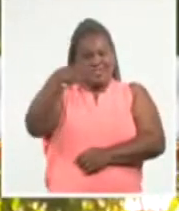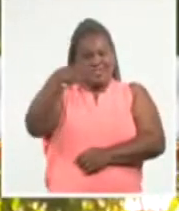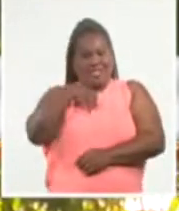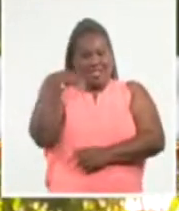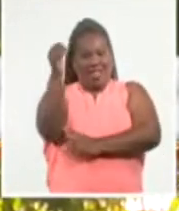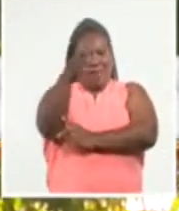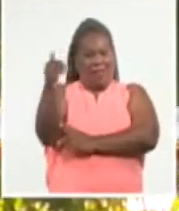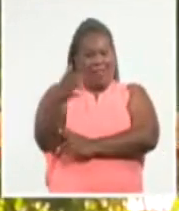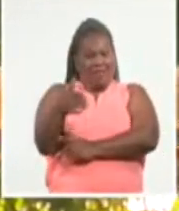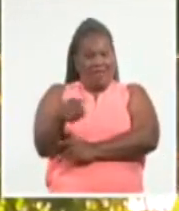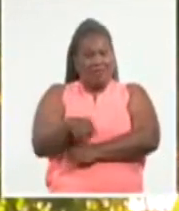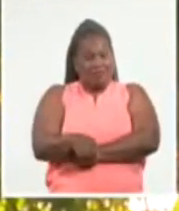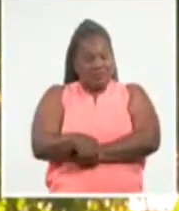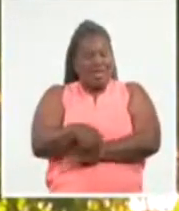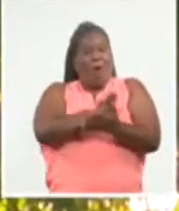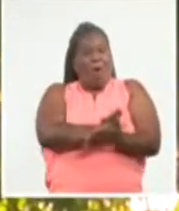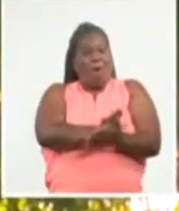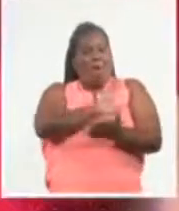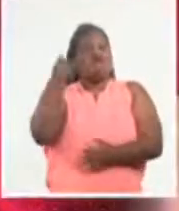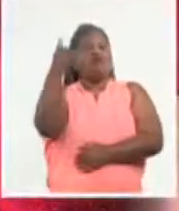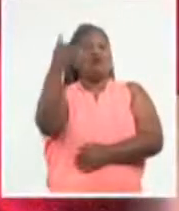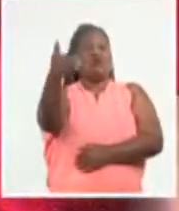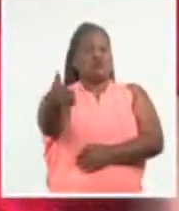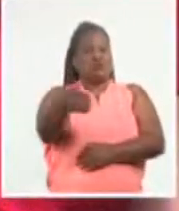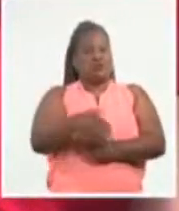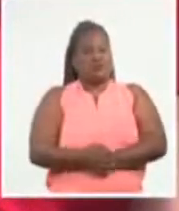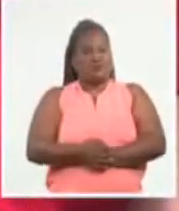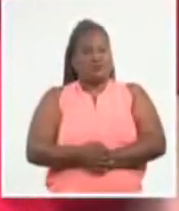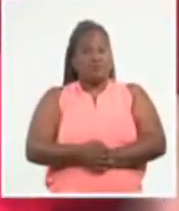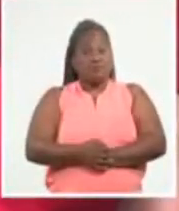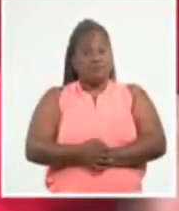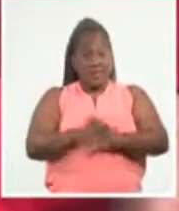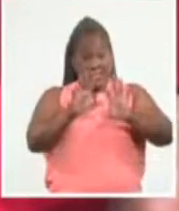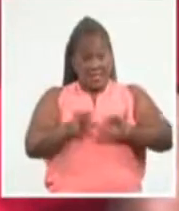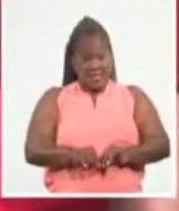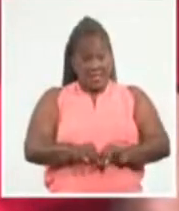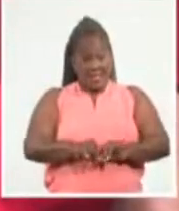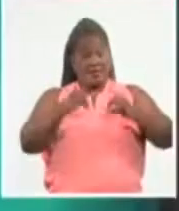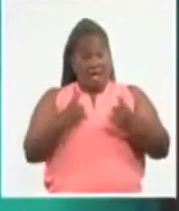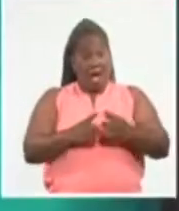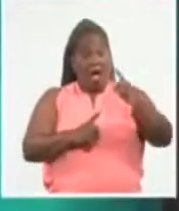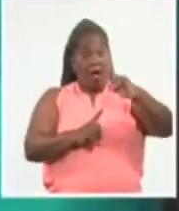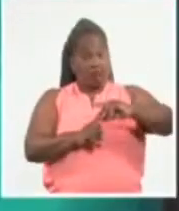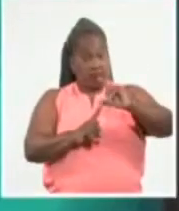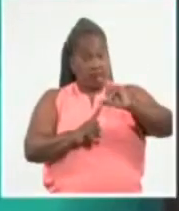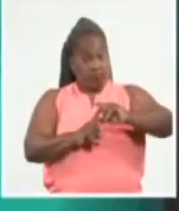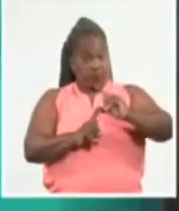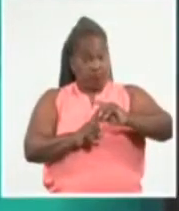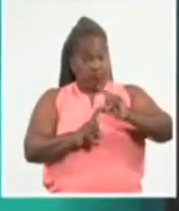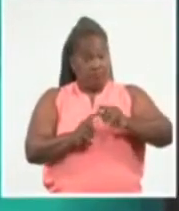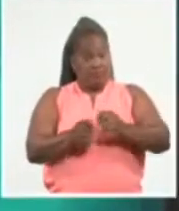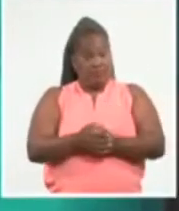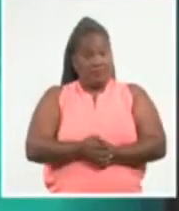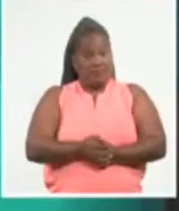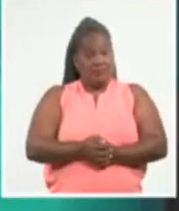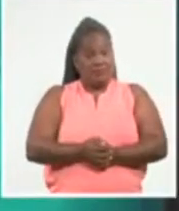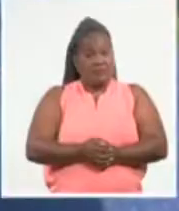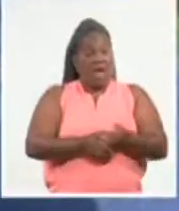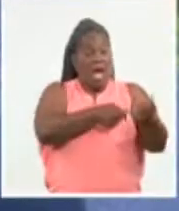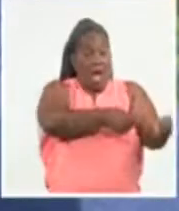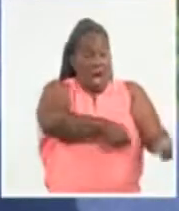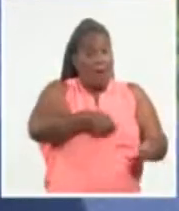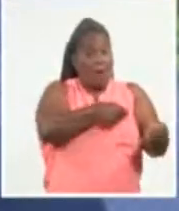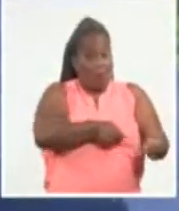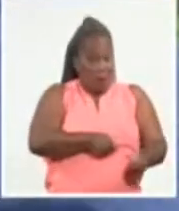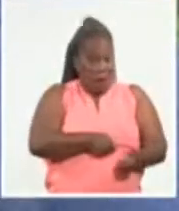los compromisos para el futuro año. Por su parte, el secretario general del Sindicato Nacional de Trabajadores Agropecuarios,